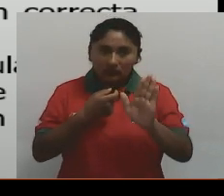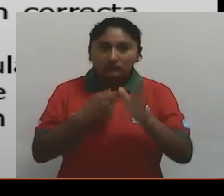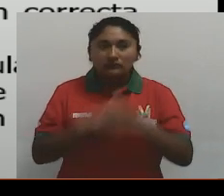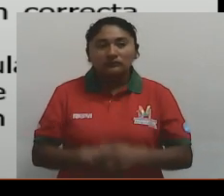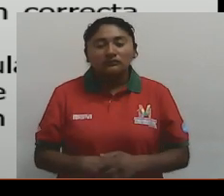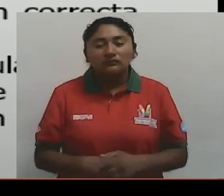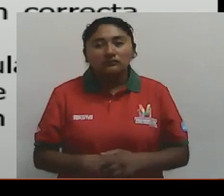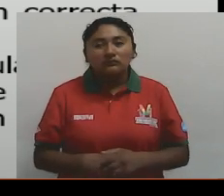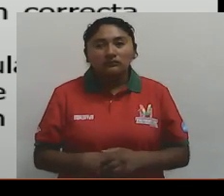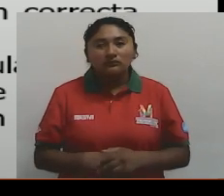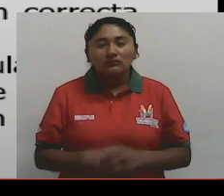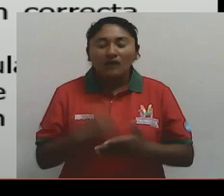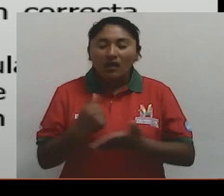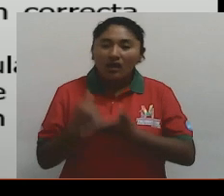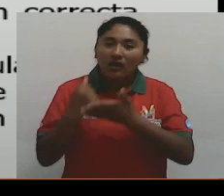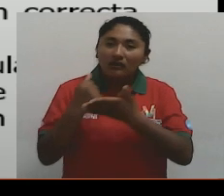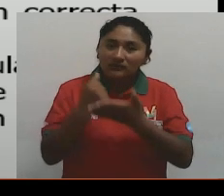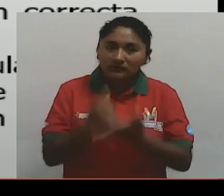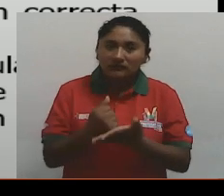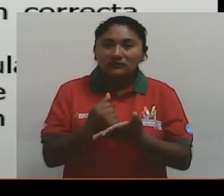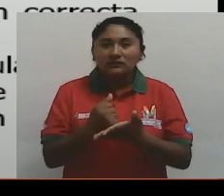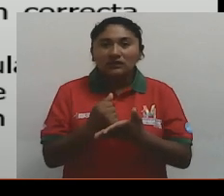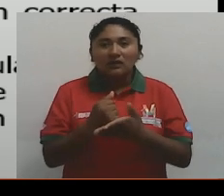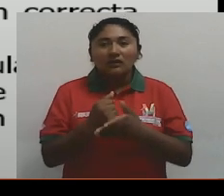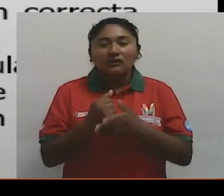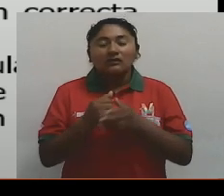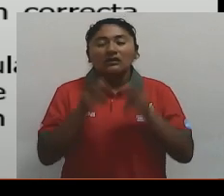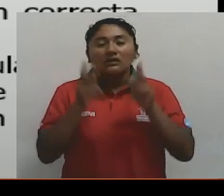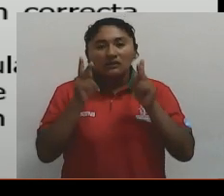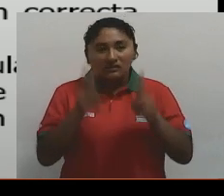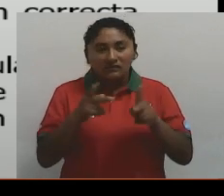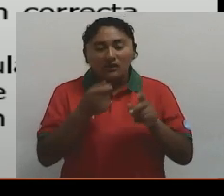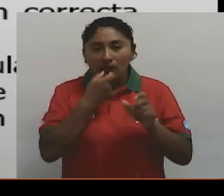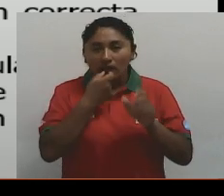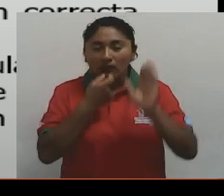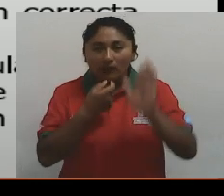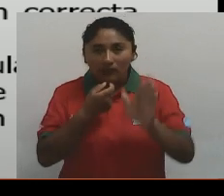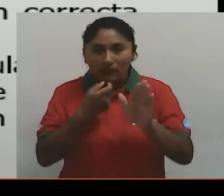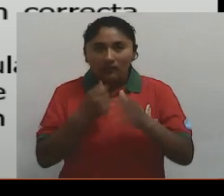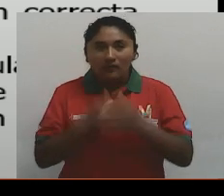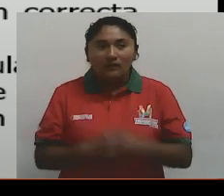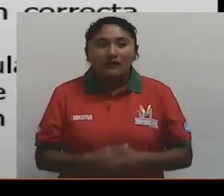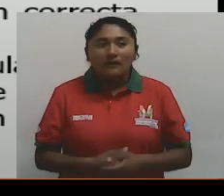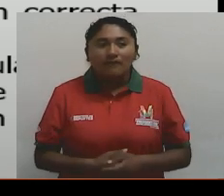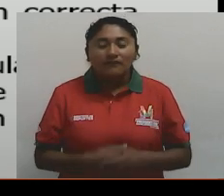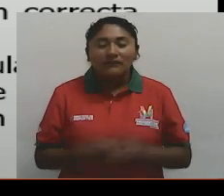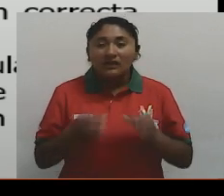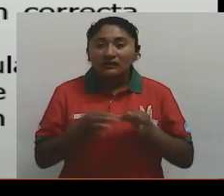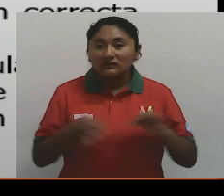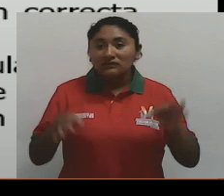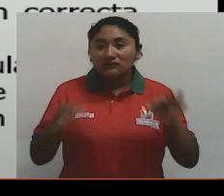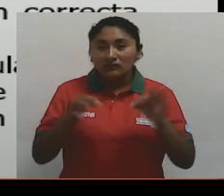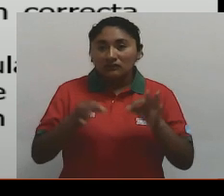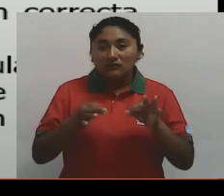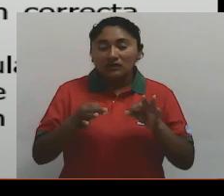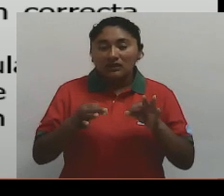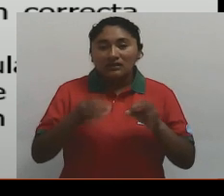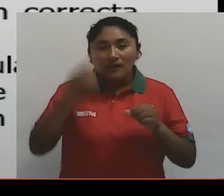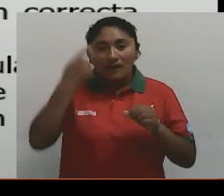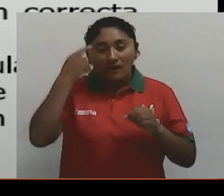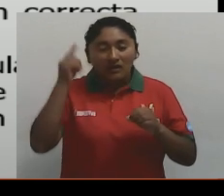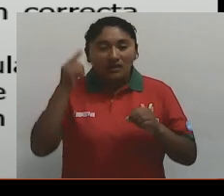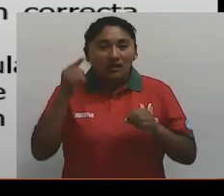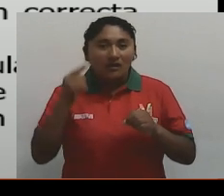Cooperación entre los miembros del cuerpo de arbitraje, manteniendo cada miembro su propia función sobre la base de una actividad exitosa. Es muy